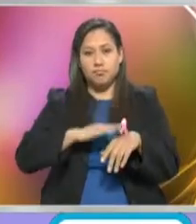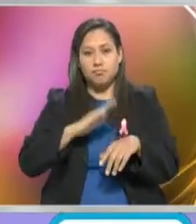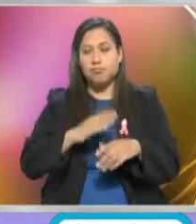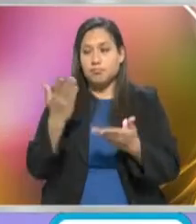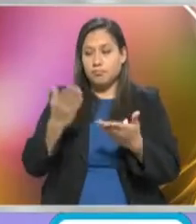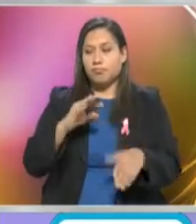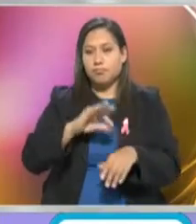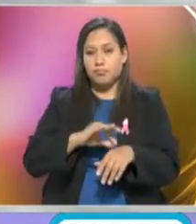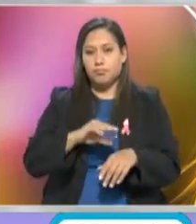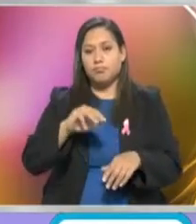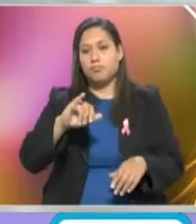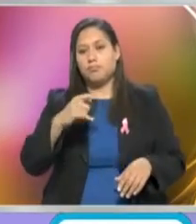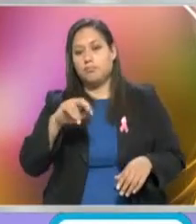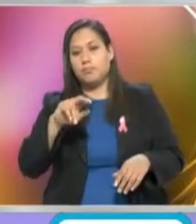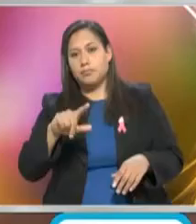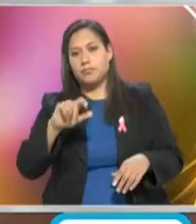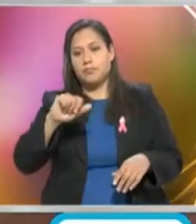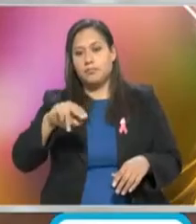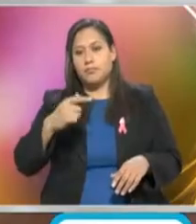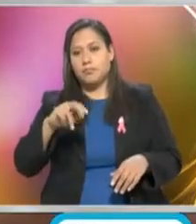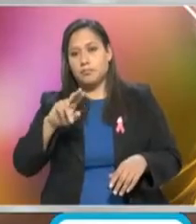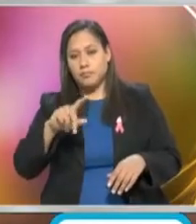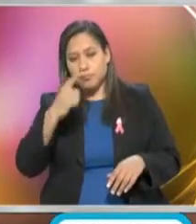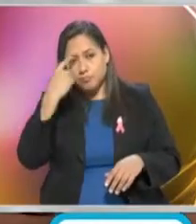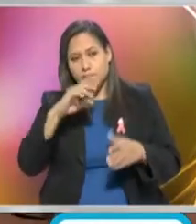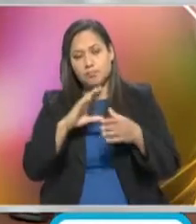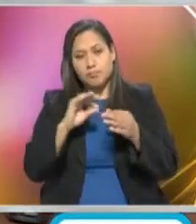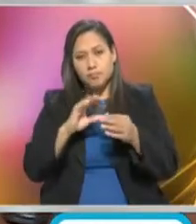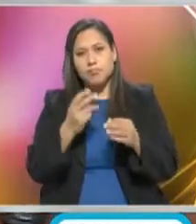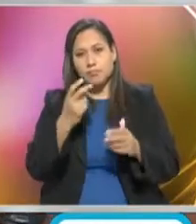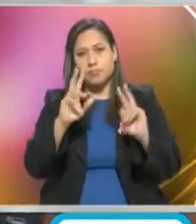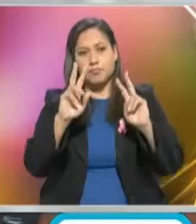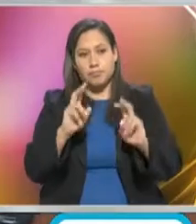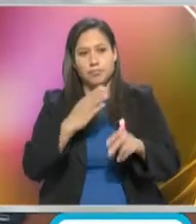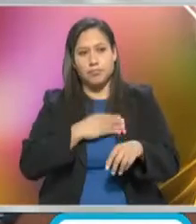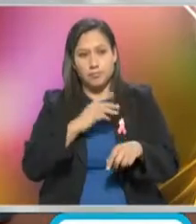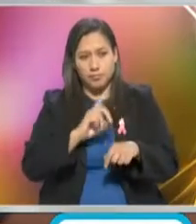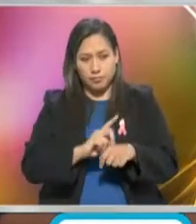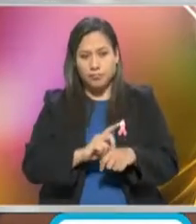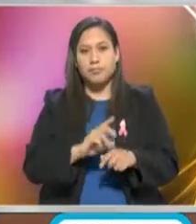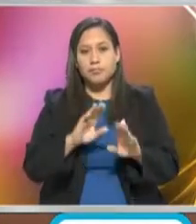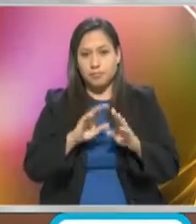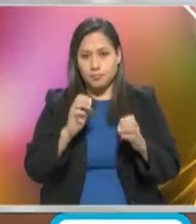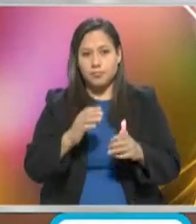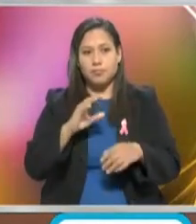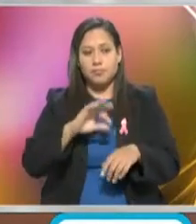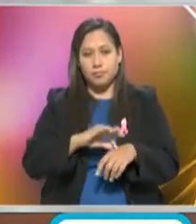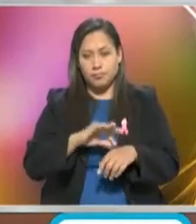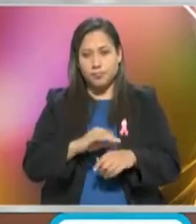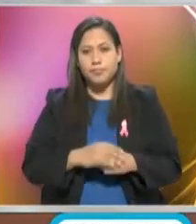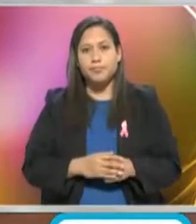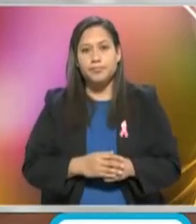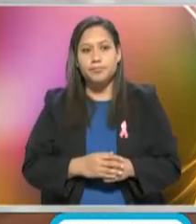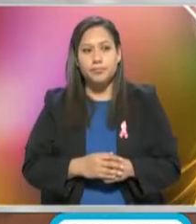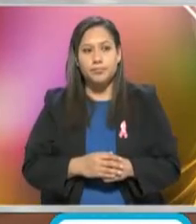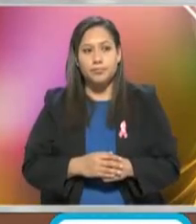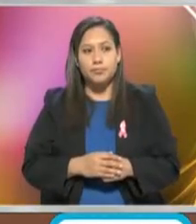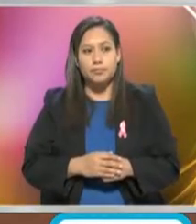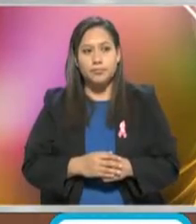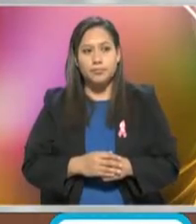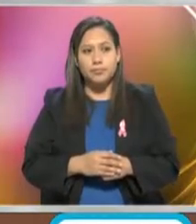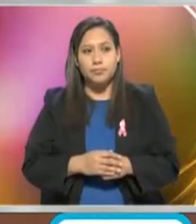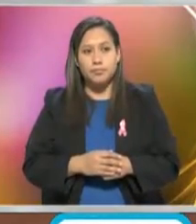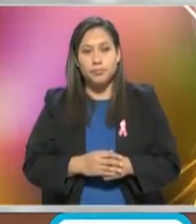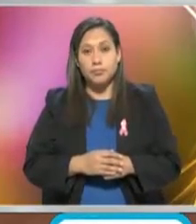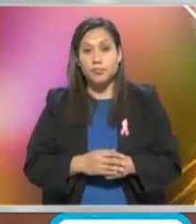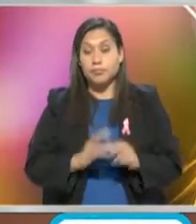el doctor Miguel Ángel Monroy para hablar acerca de este tema. Muy buenos días. ¿Cómo estás, Miguel Ángel? Buenos días. ¿Me vas a quitar? Sí.